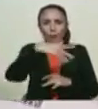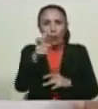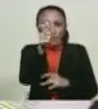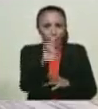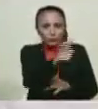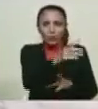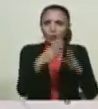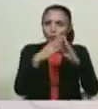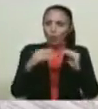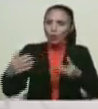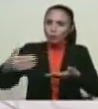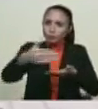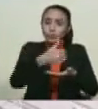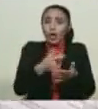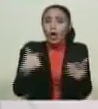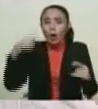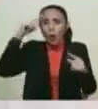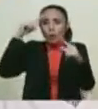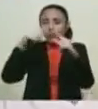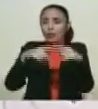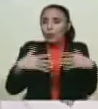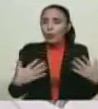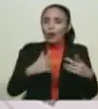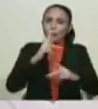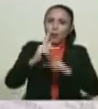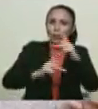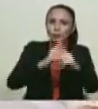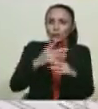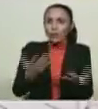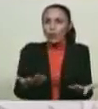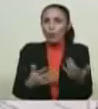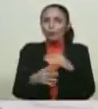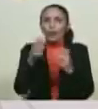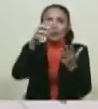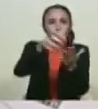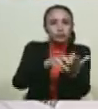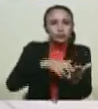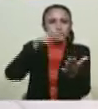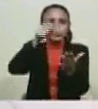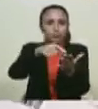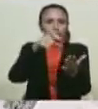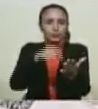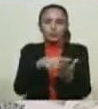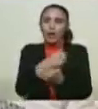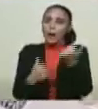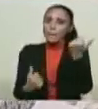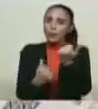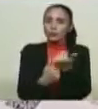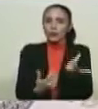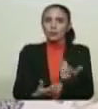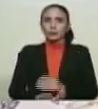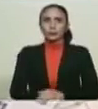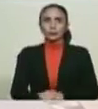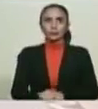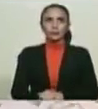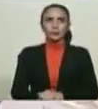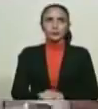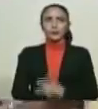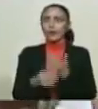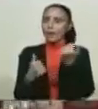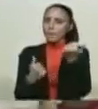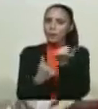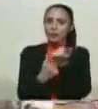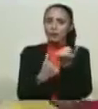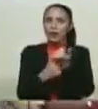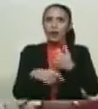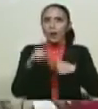queremos producir y sacar a este país adelante, donde queremos ser un aporte más a este gobierno bolivariano y